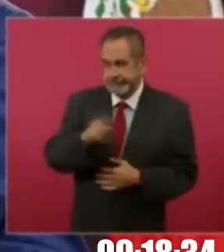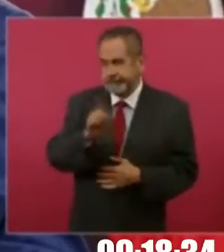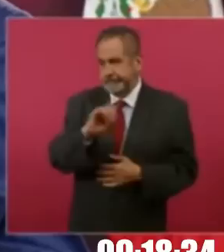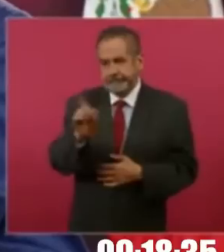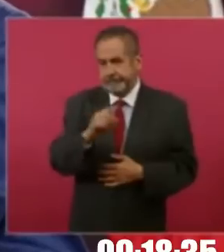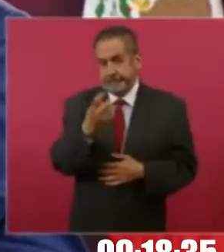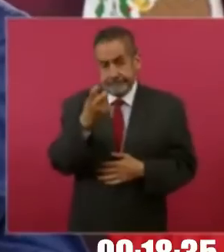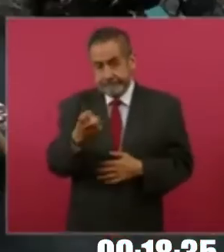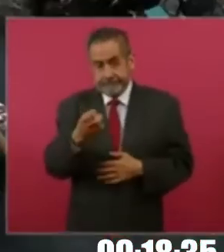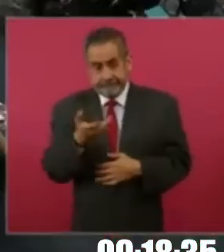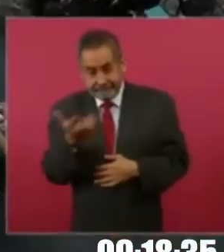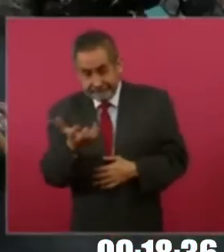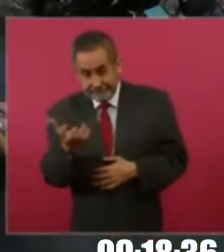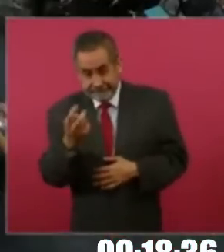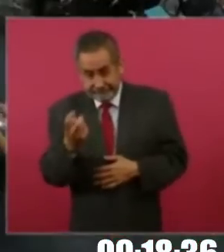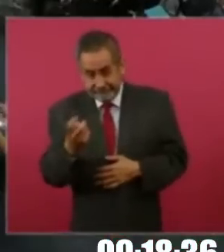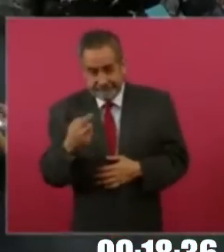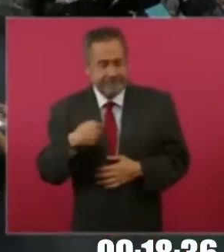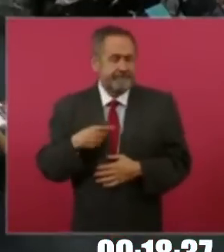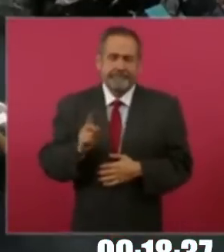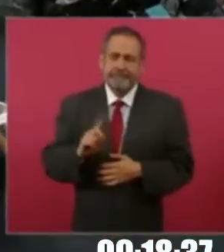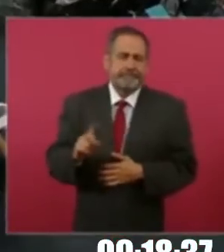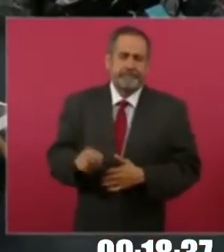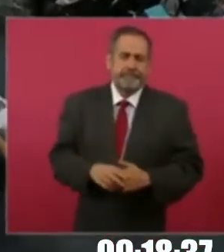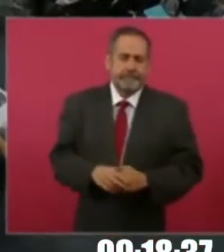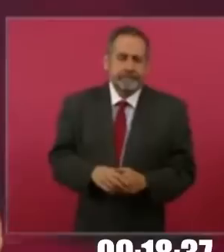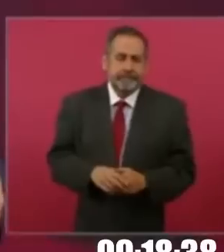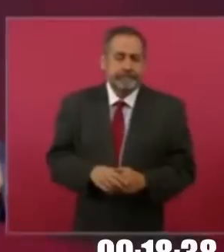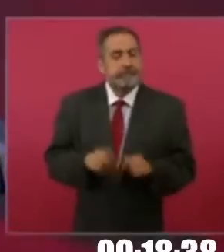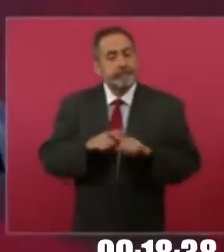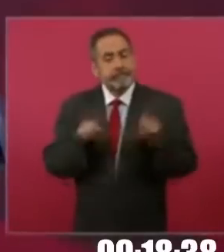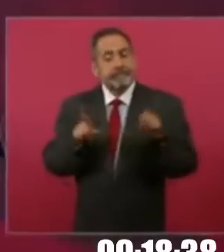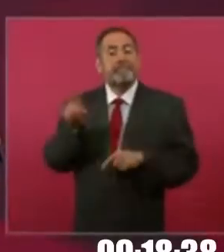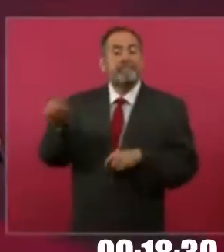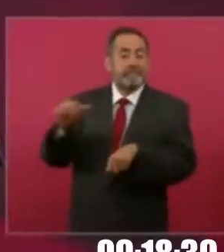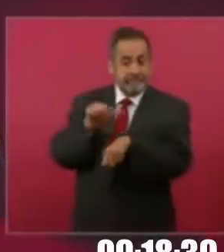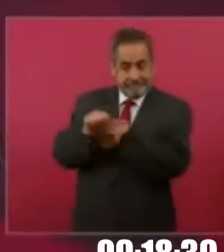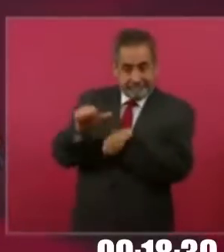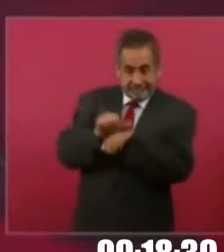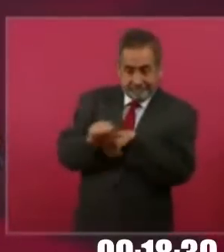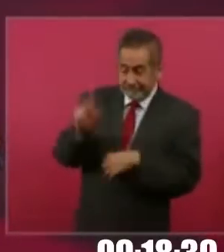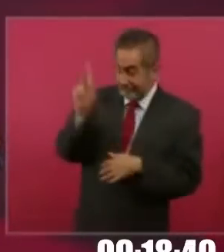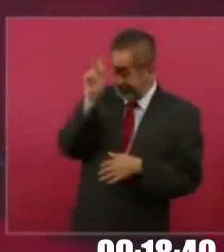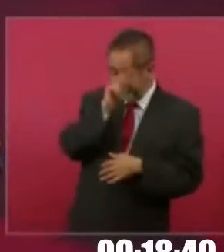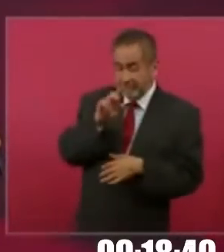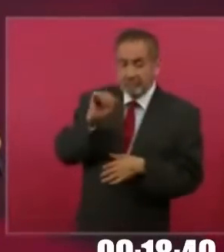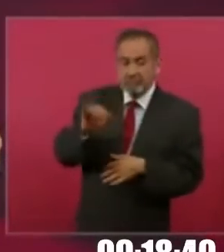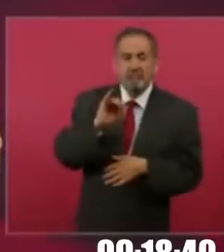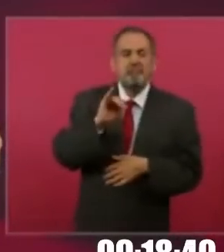no pero en este caso de Argentina fue todavía